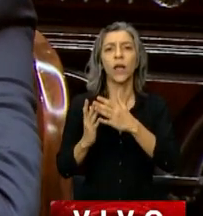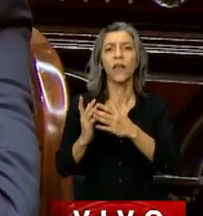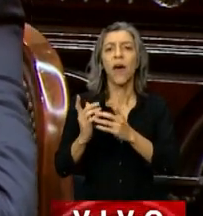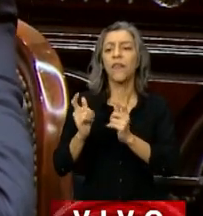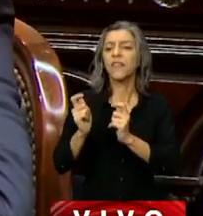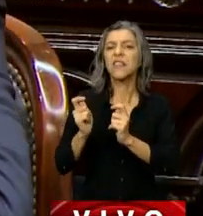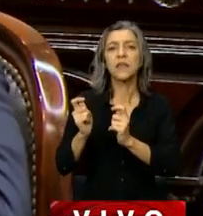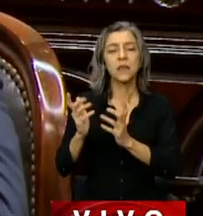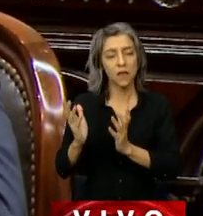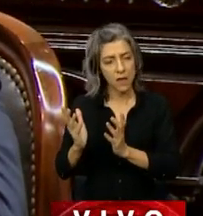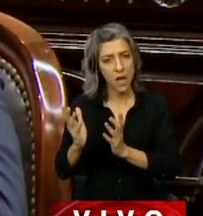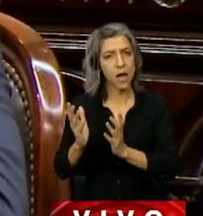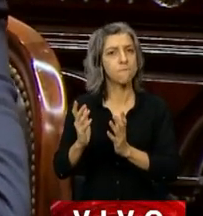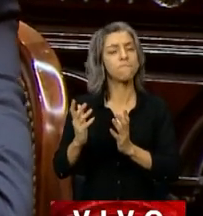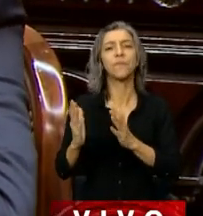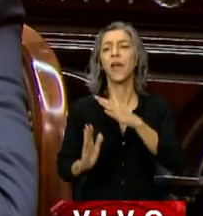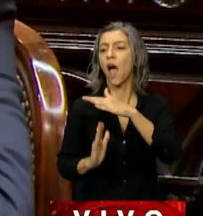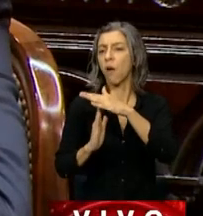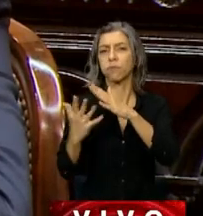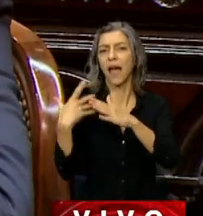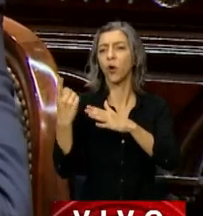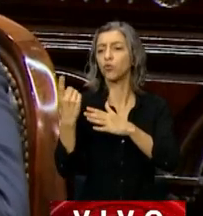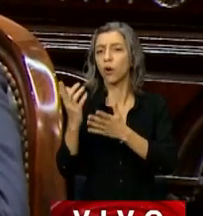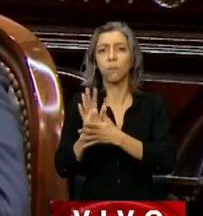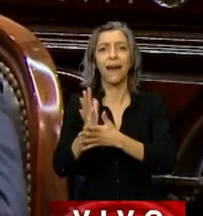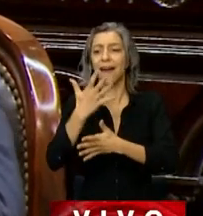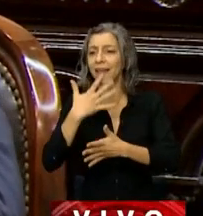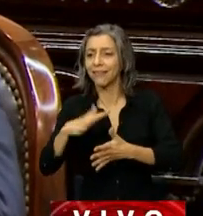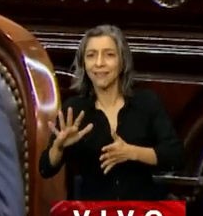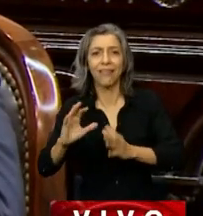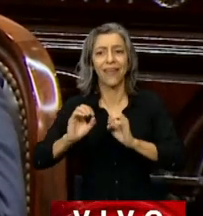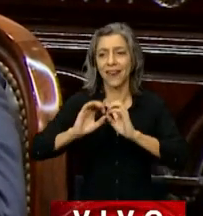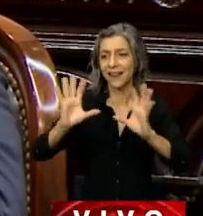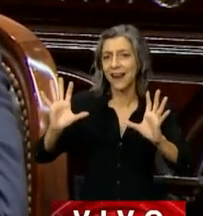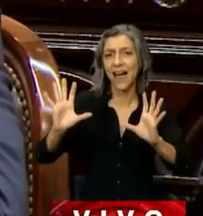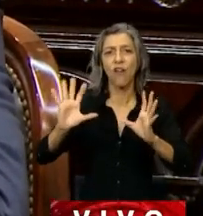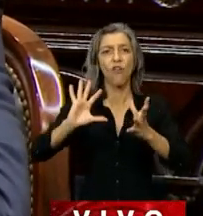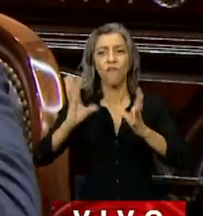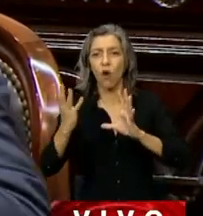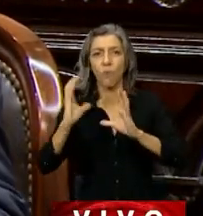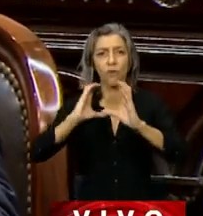entendida como cualquier información escrita, visual, sonora, electrónica,